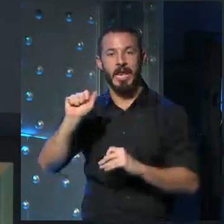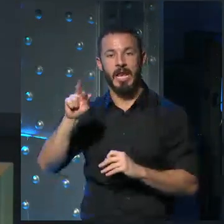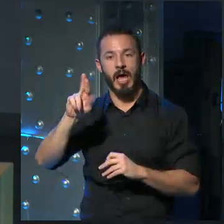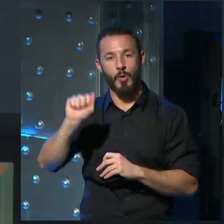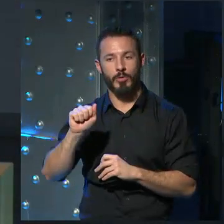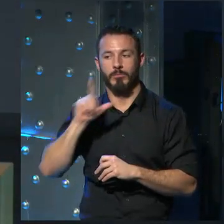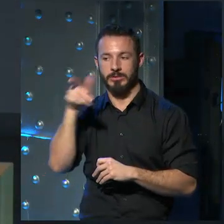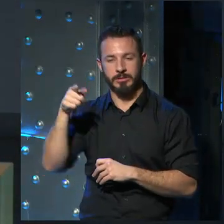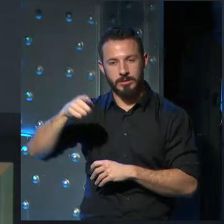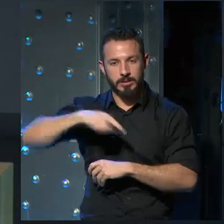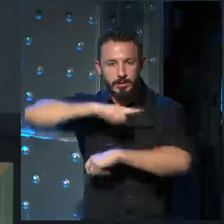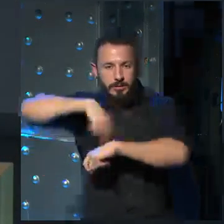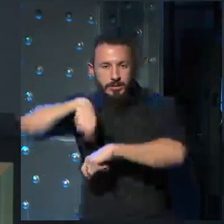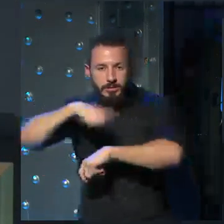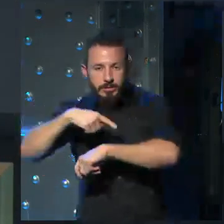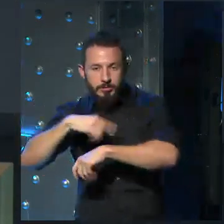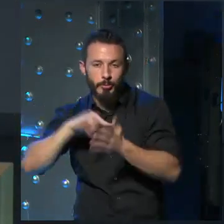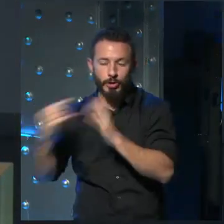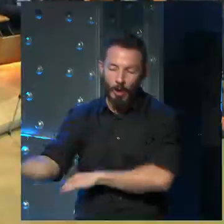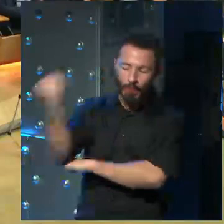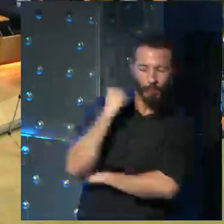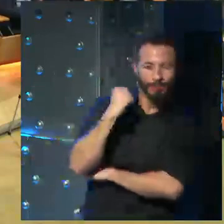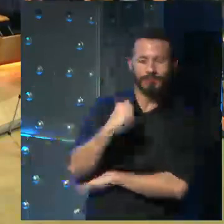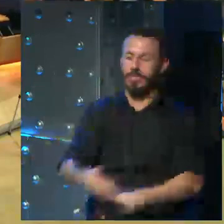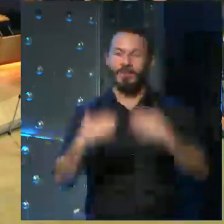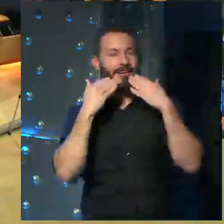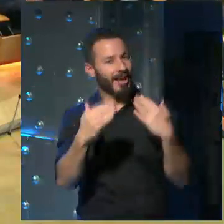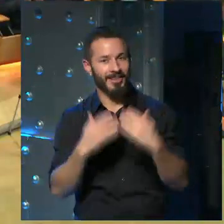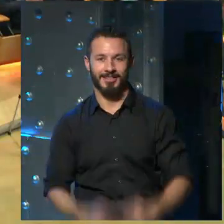dedicado muchas horas en apoyar este proyecto. Muchísimas gracias a todos.